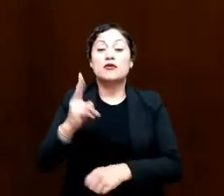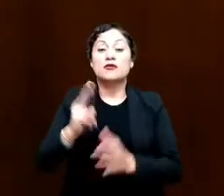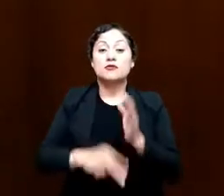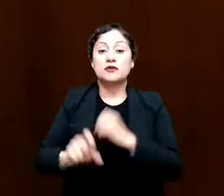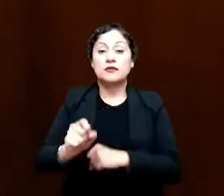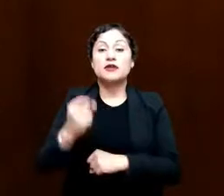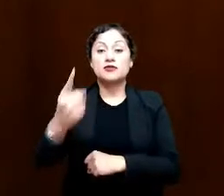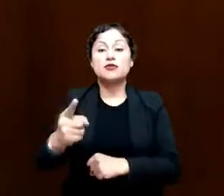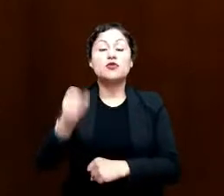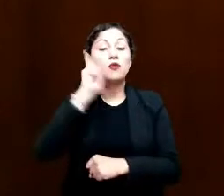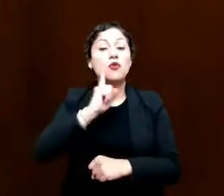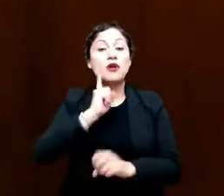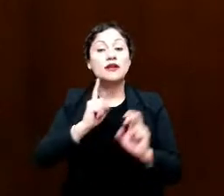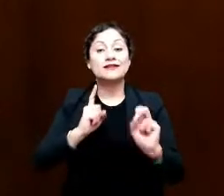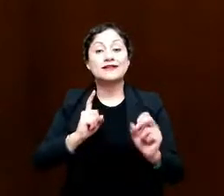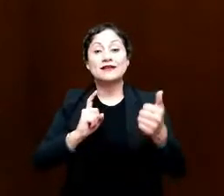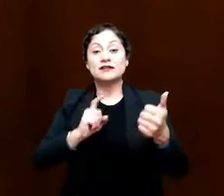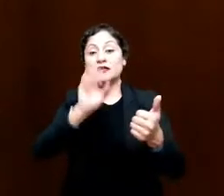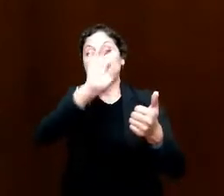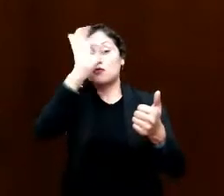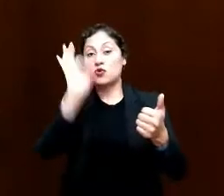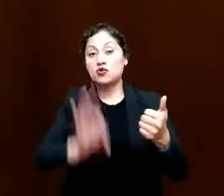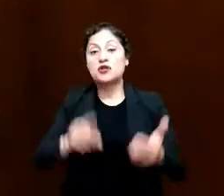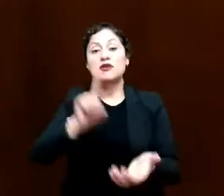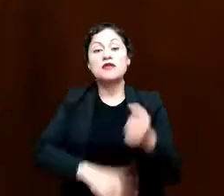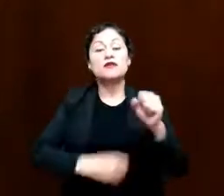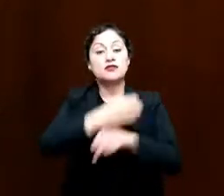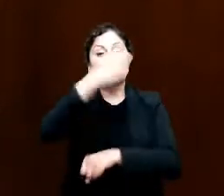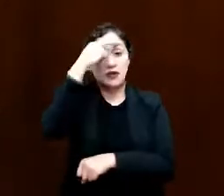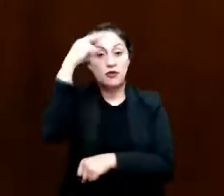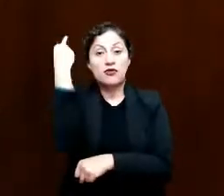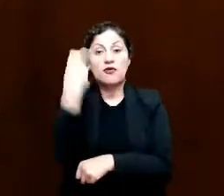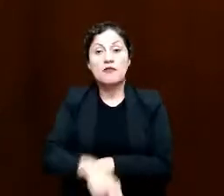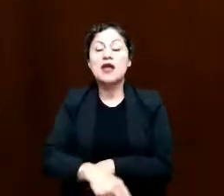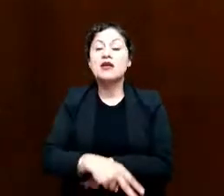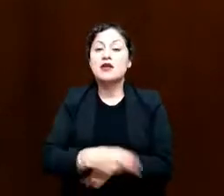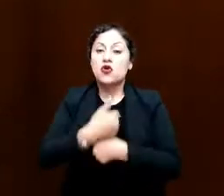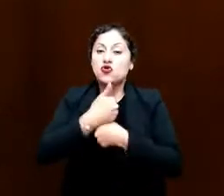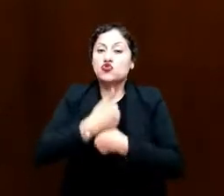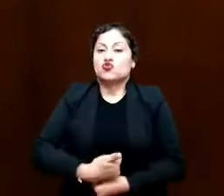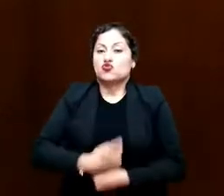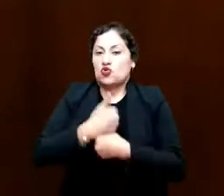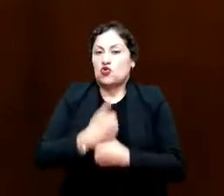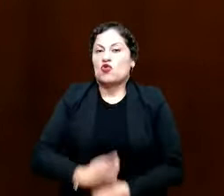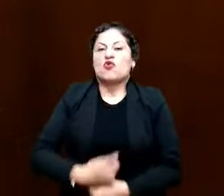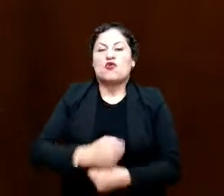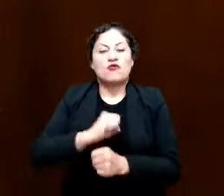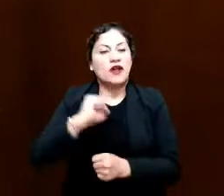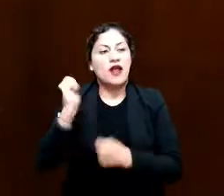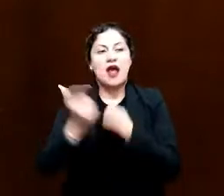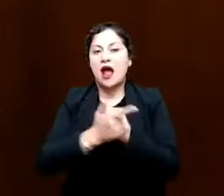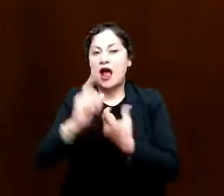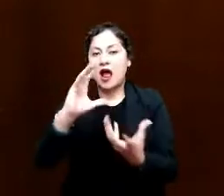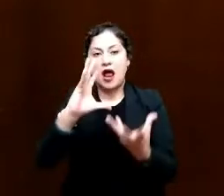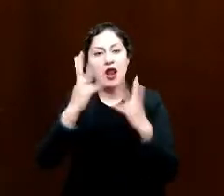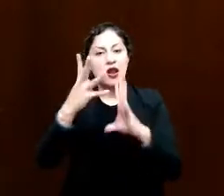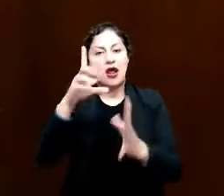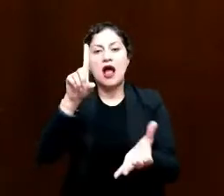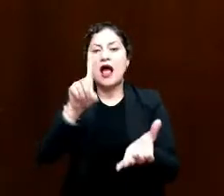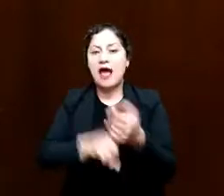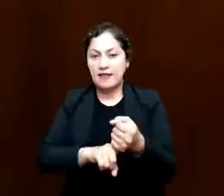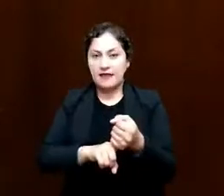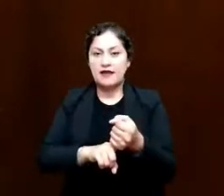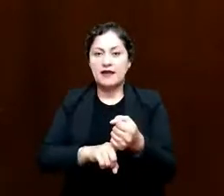de las mujeres residentes en el Estado de México sufrieron algún tipo de violencia en las